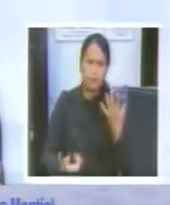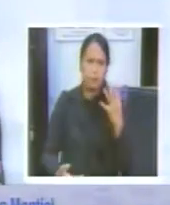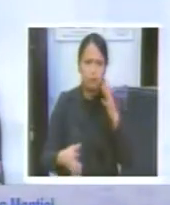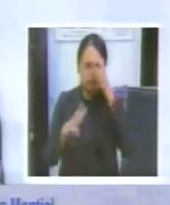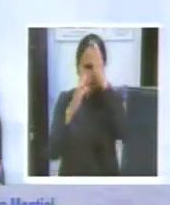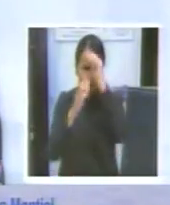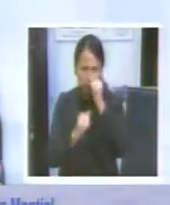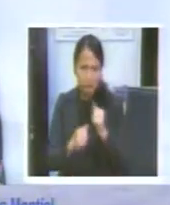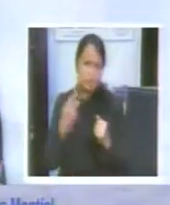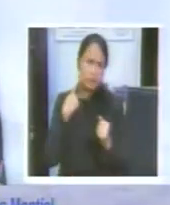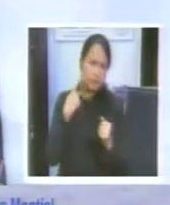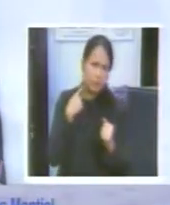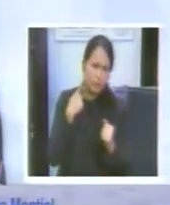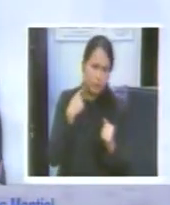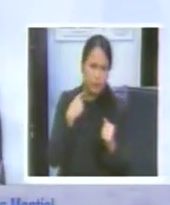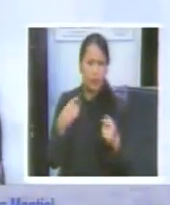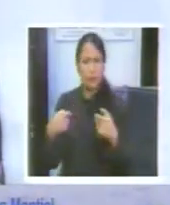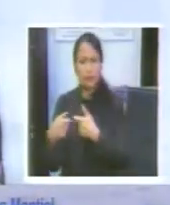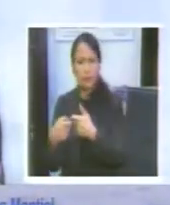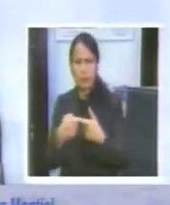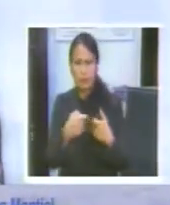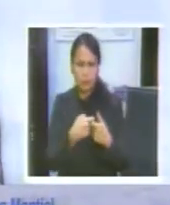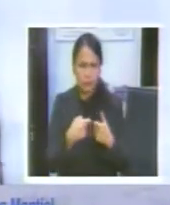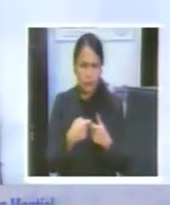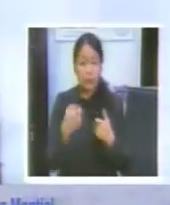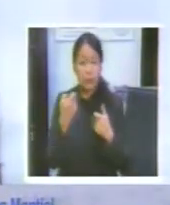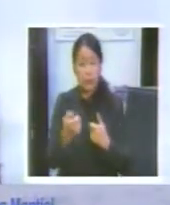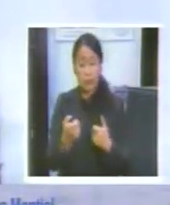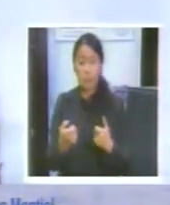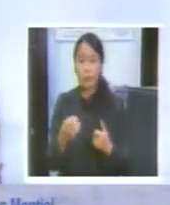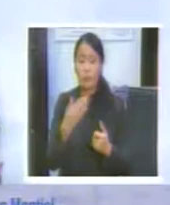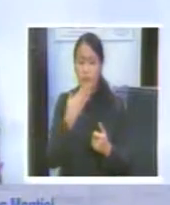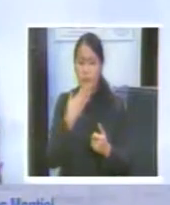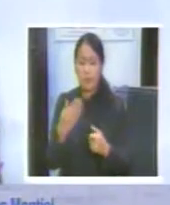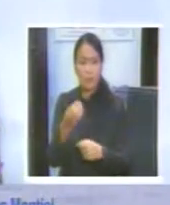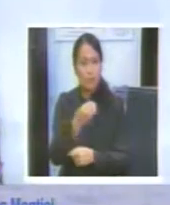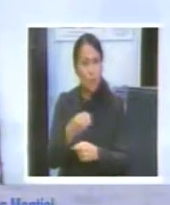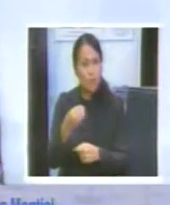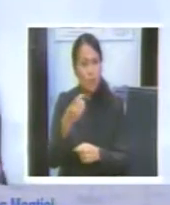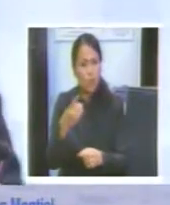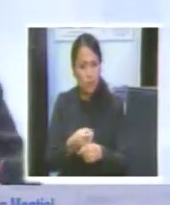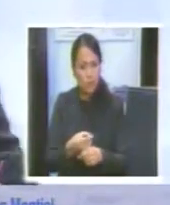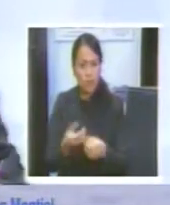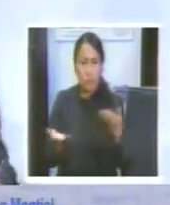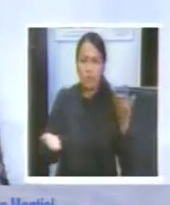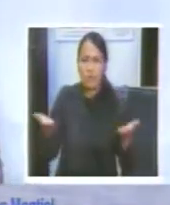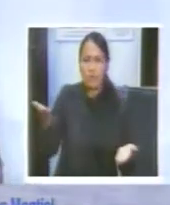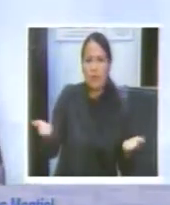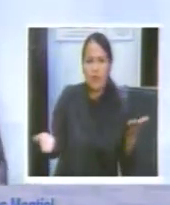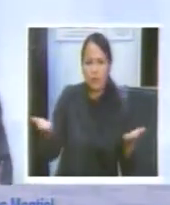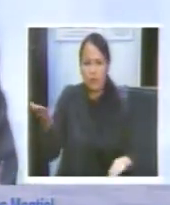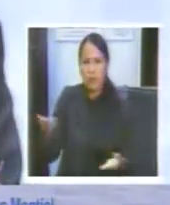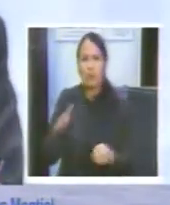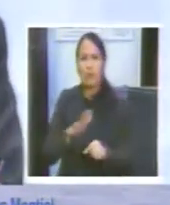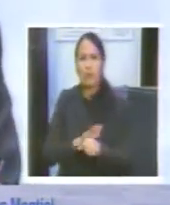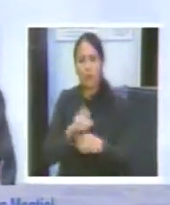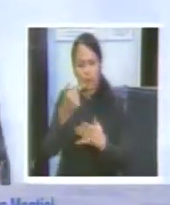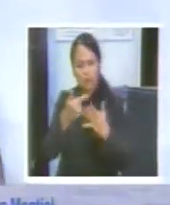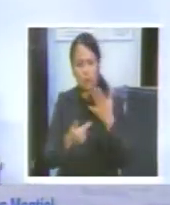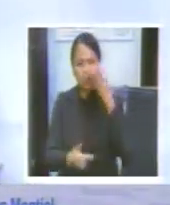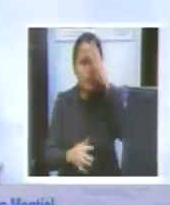y cooperación representa una buena oportunidad para hacer un balance de diversos aspectos fundamentales de este